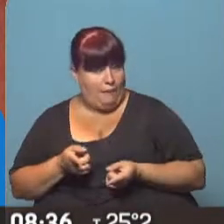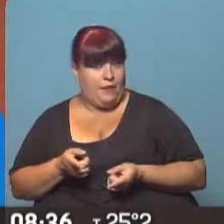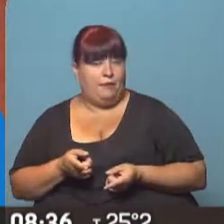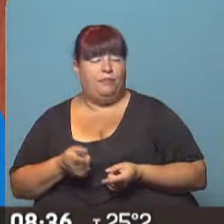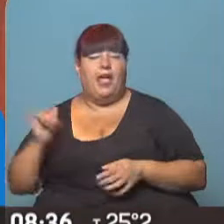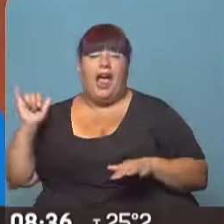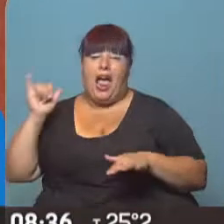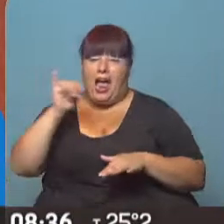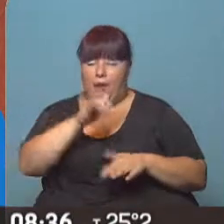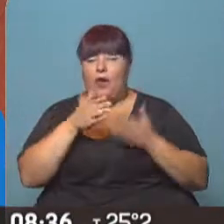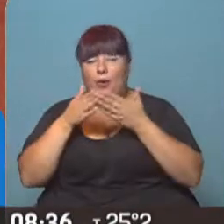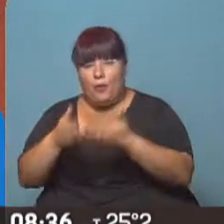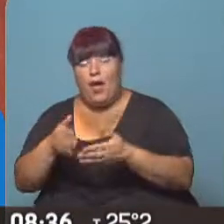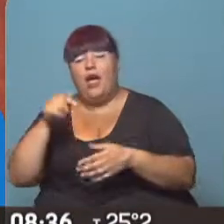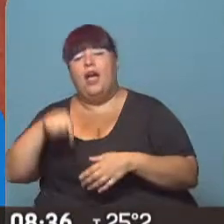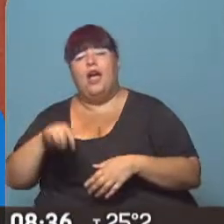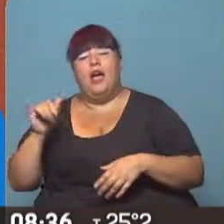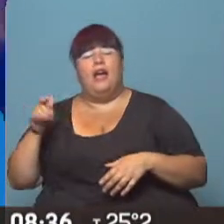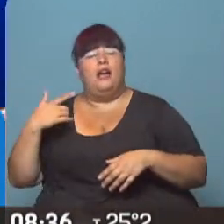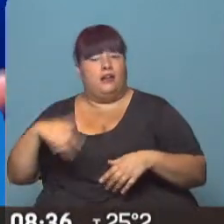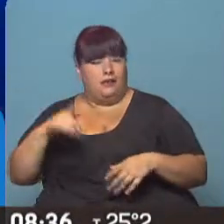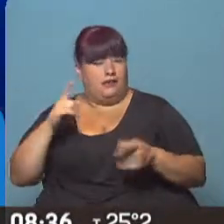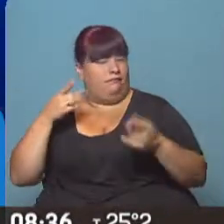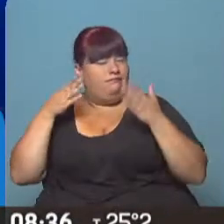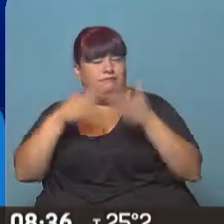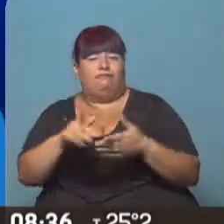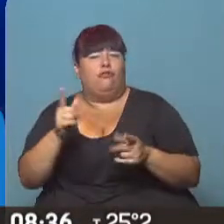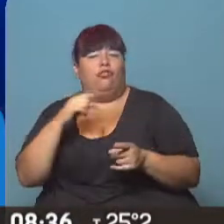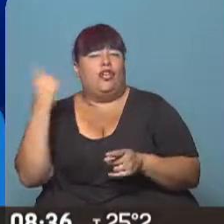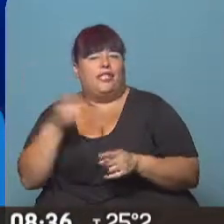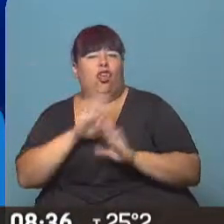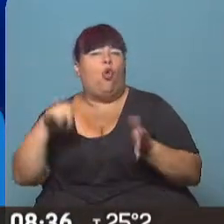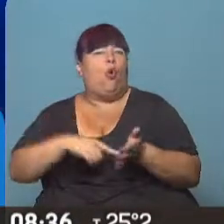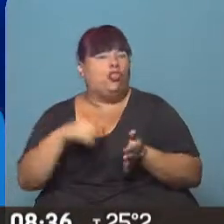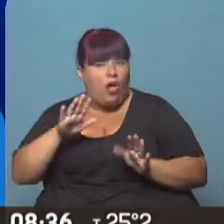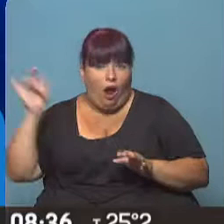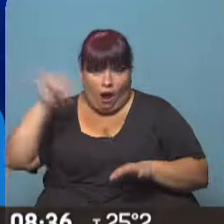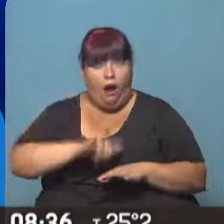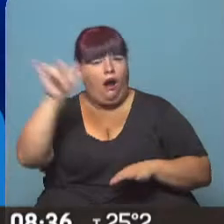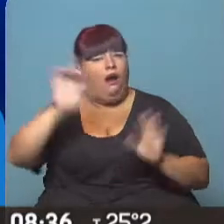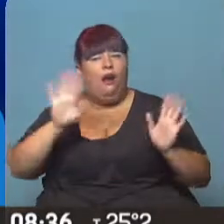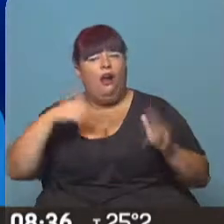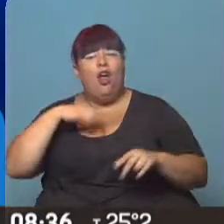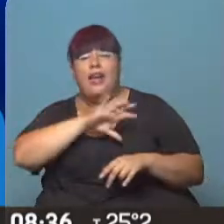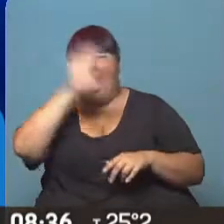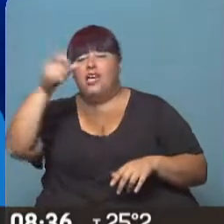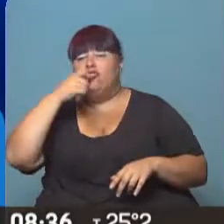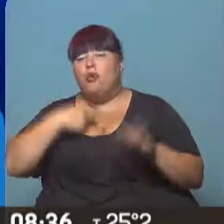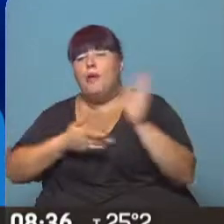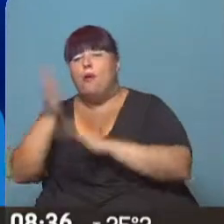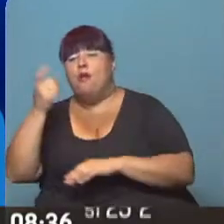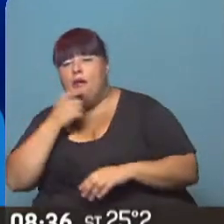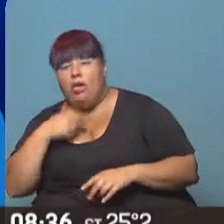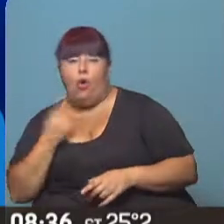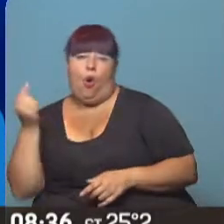la aeronavegación, hoy la aeronavegación transversal, ya que no todo pase por Buenos Aires. Nosotros lo del interior, si yo me quiero ir a Mendoza,